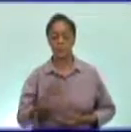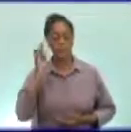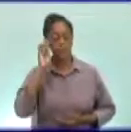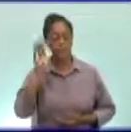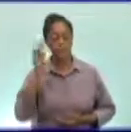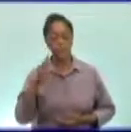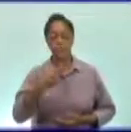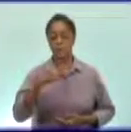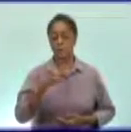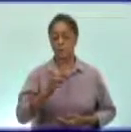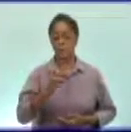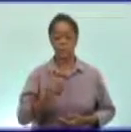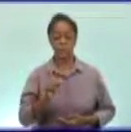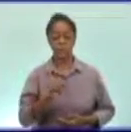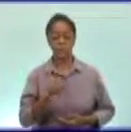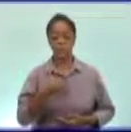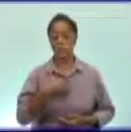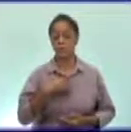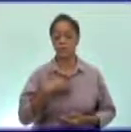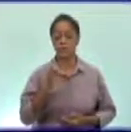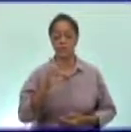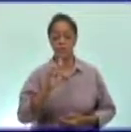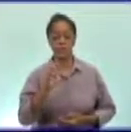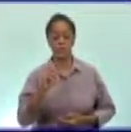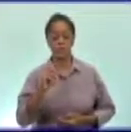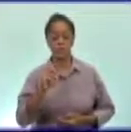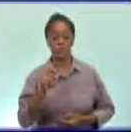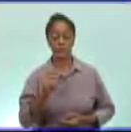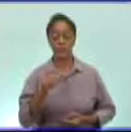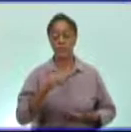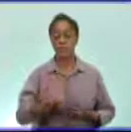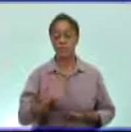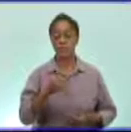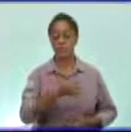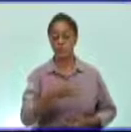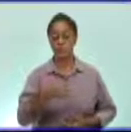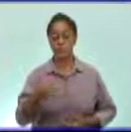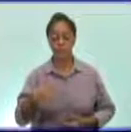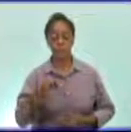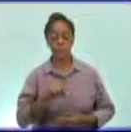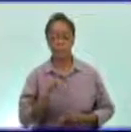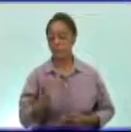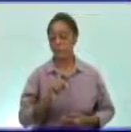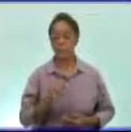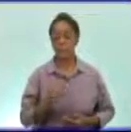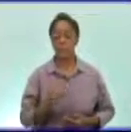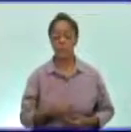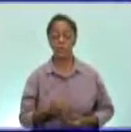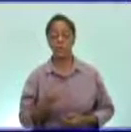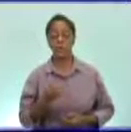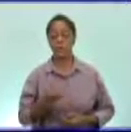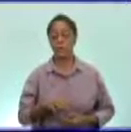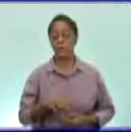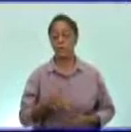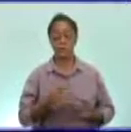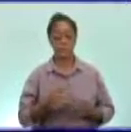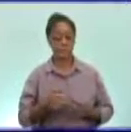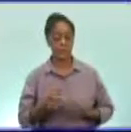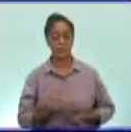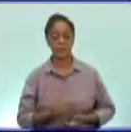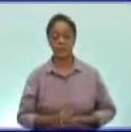los hongos no presentan clorofila en sus células, por lo tanto, no poseen esta